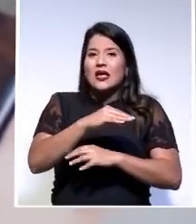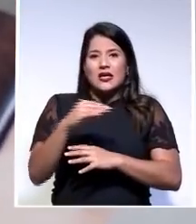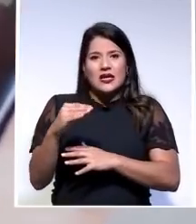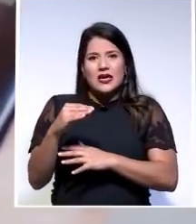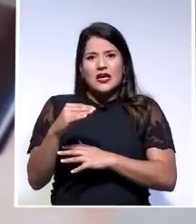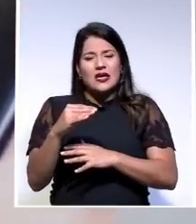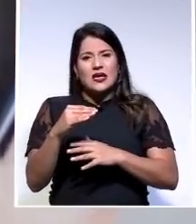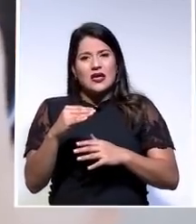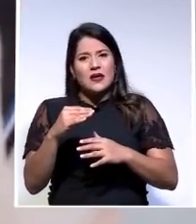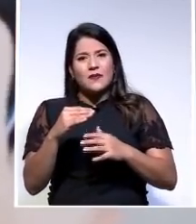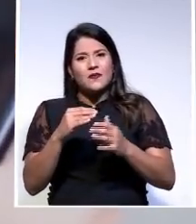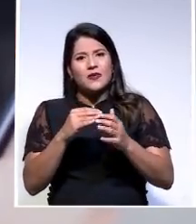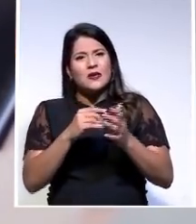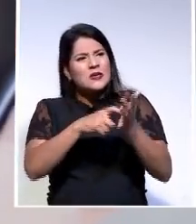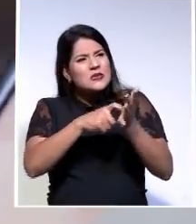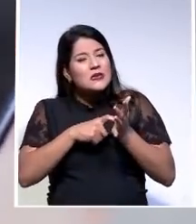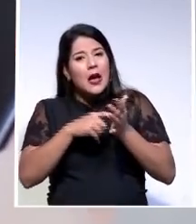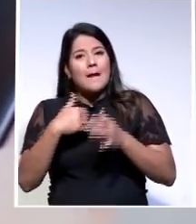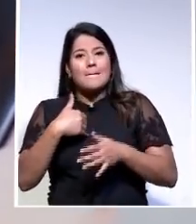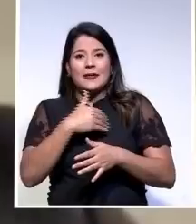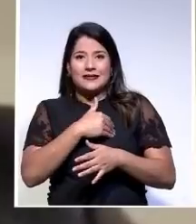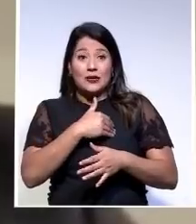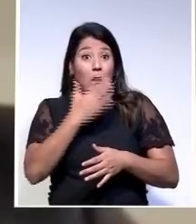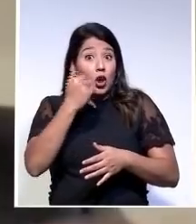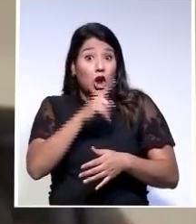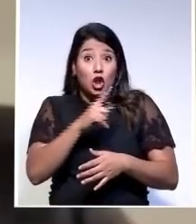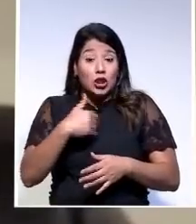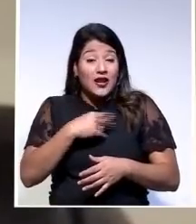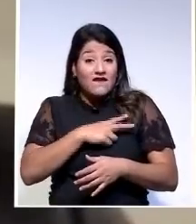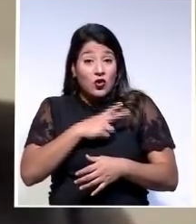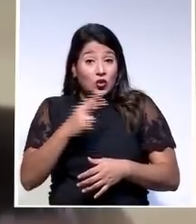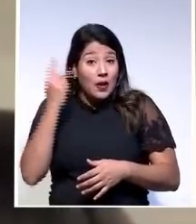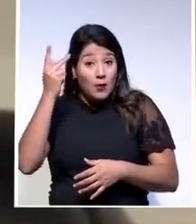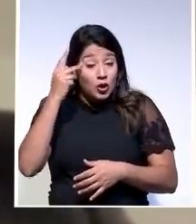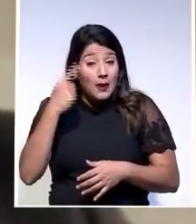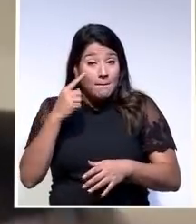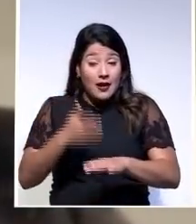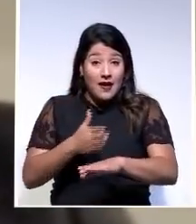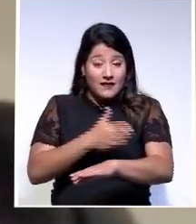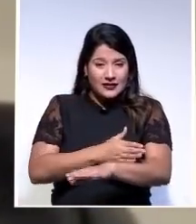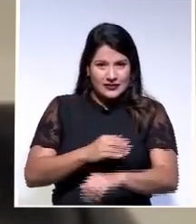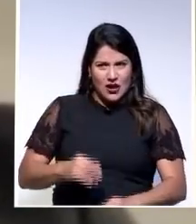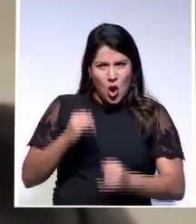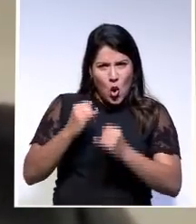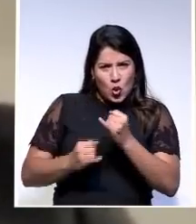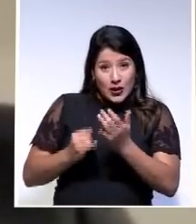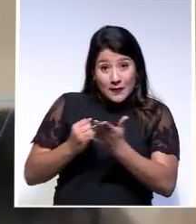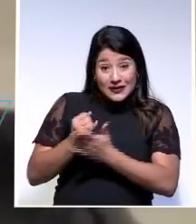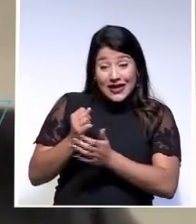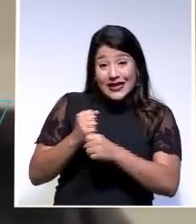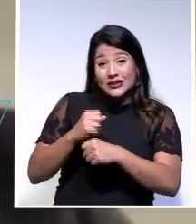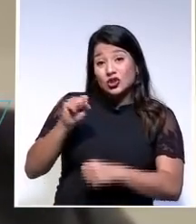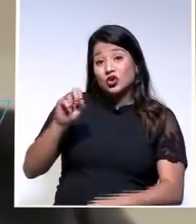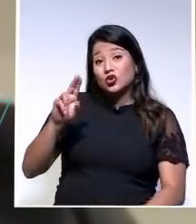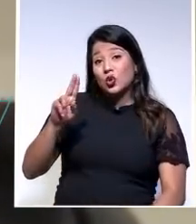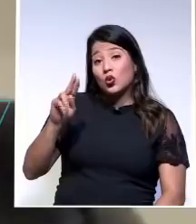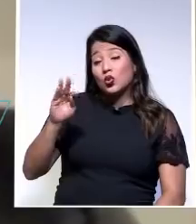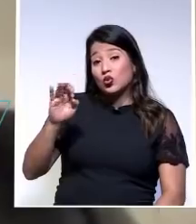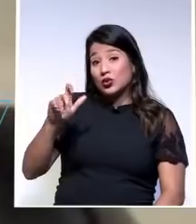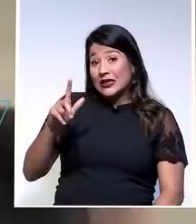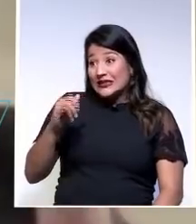voluntad política para arrancar con el proceso. Estamos hablando de que el último estudio de la SUTEL dice que por no implementar el tema de 5G vamos a perder